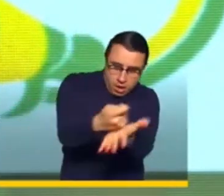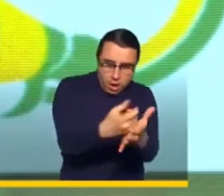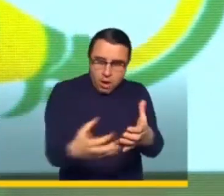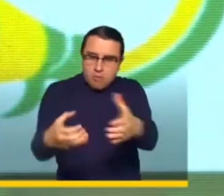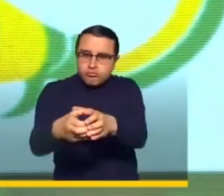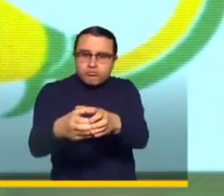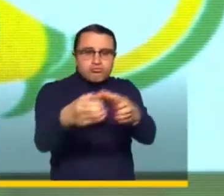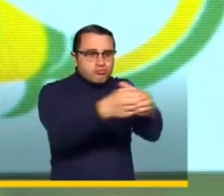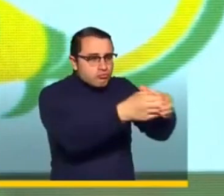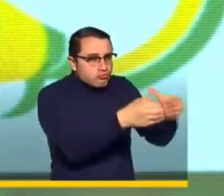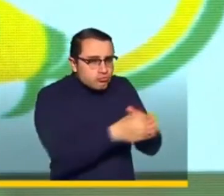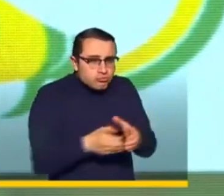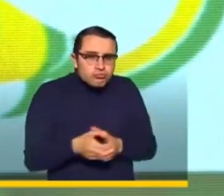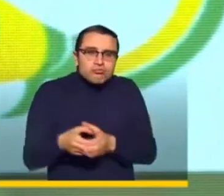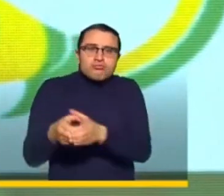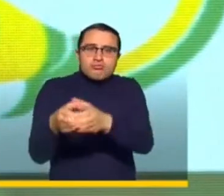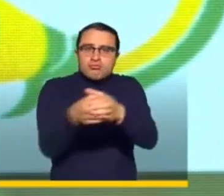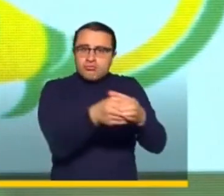Así como había unos